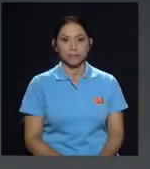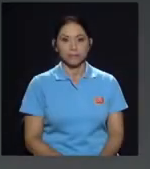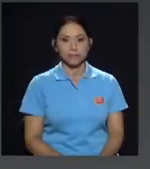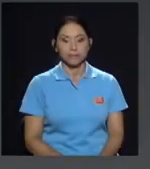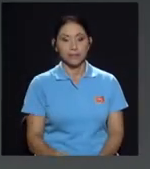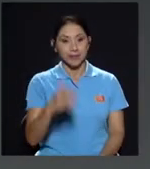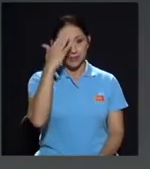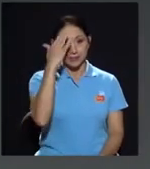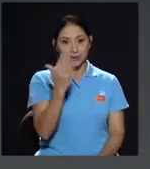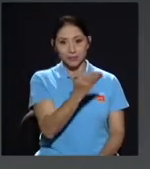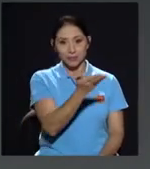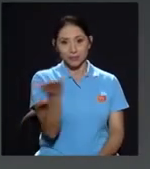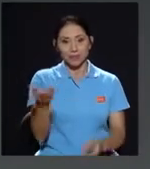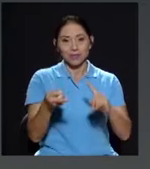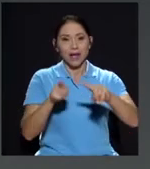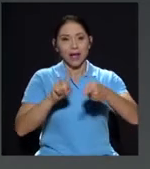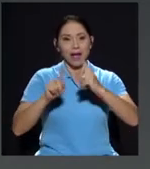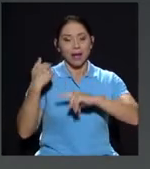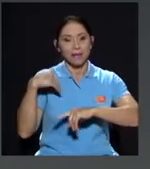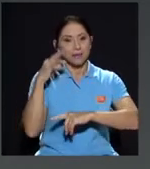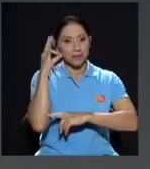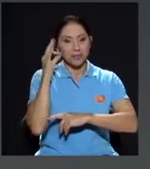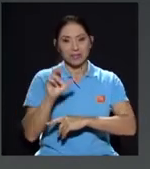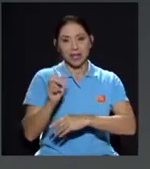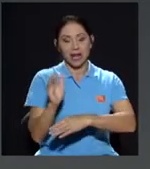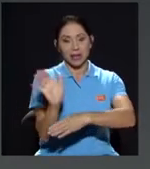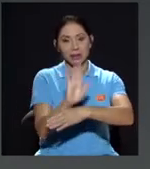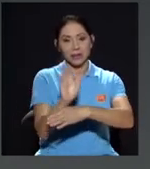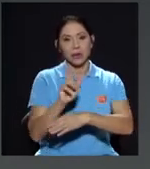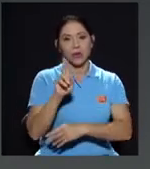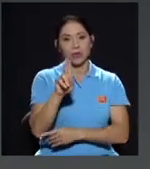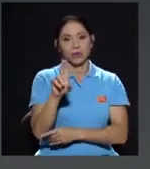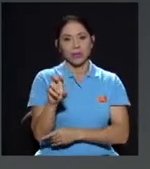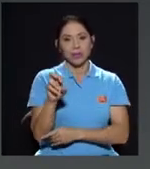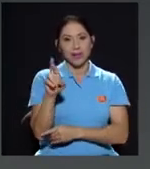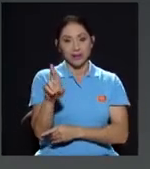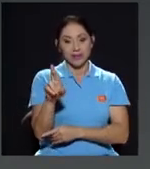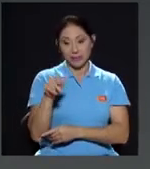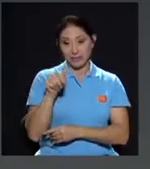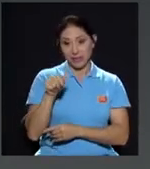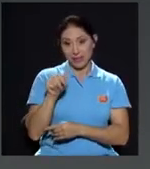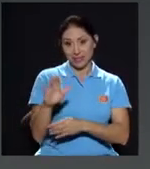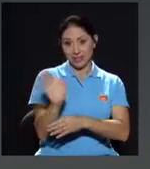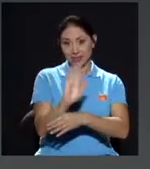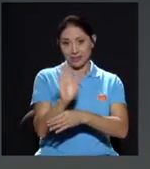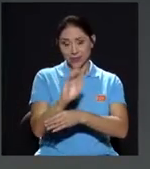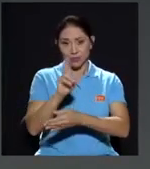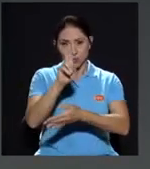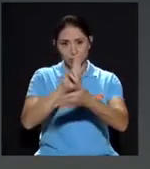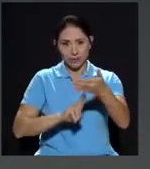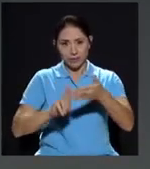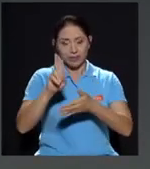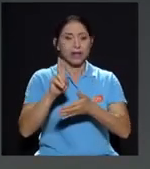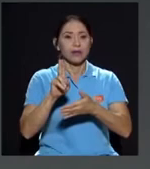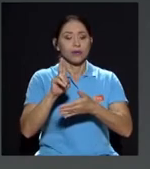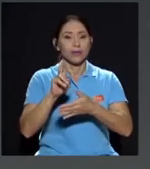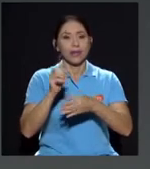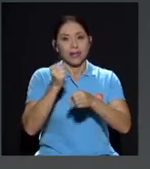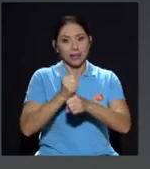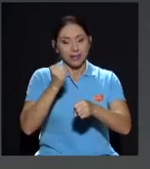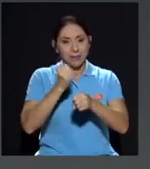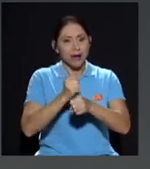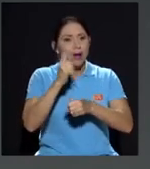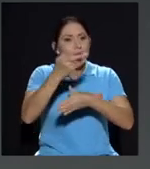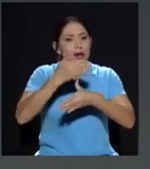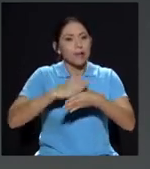los saludamos amigas y amigos de canal o cr este medio televisivo universitario que se paga